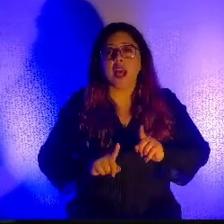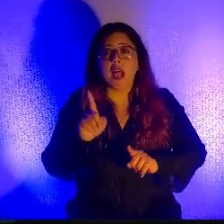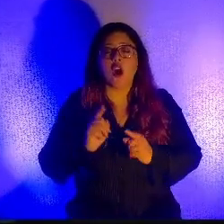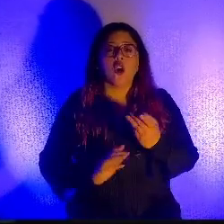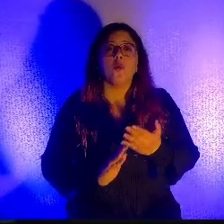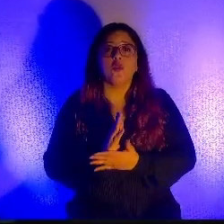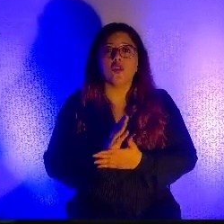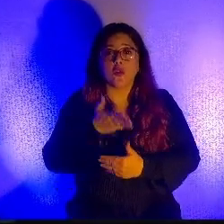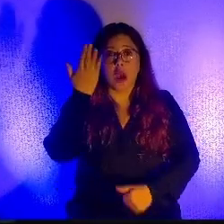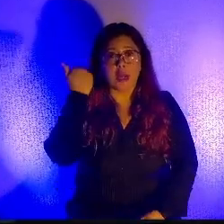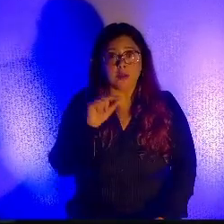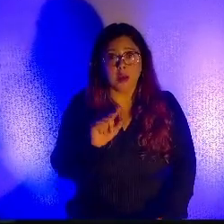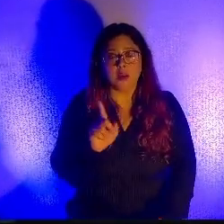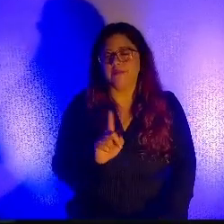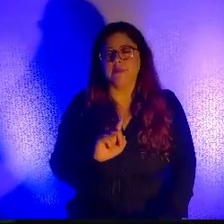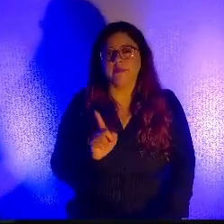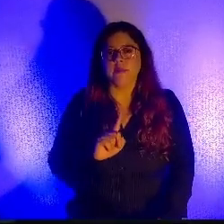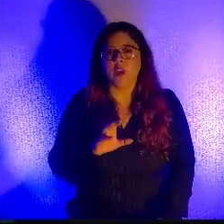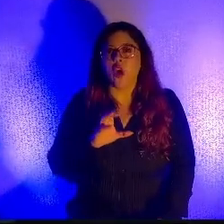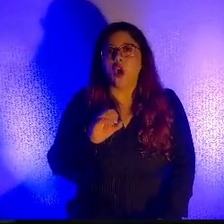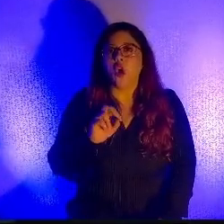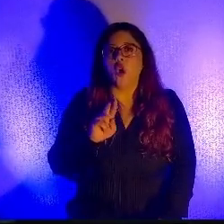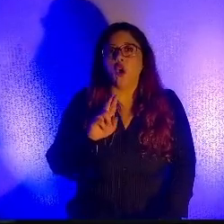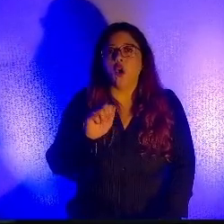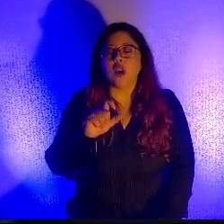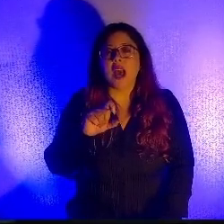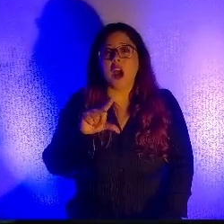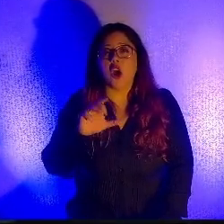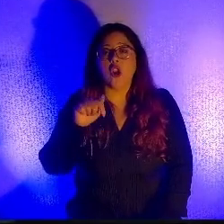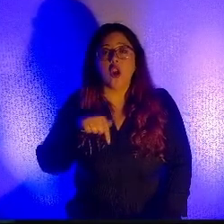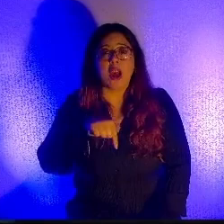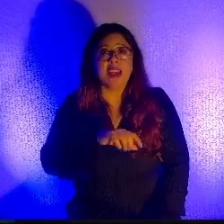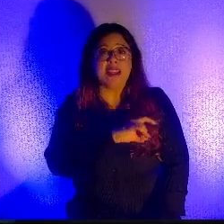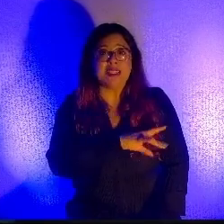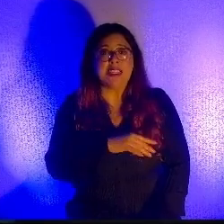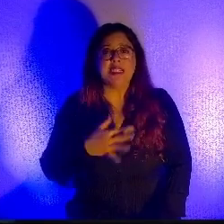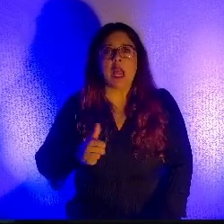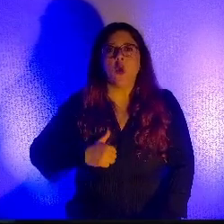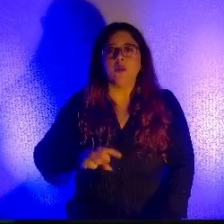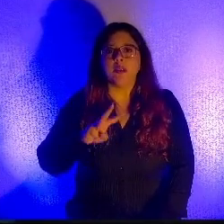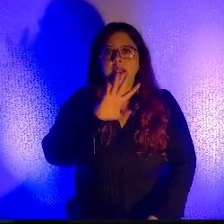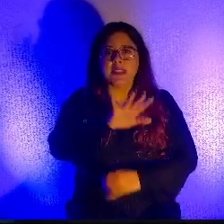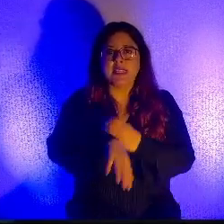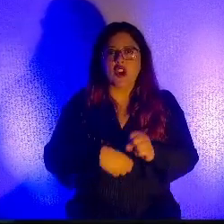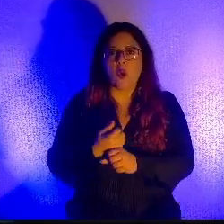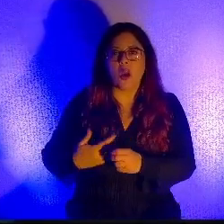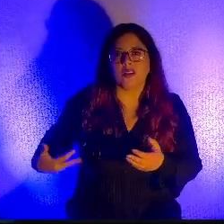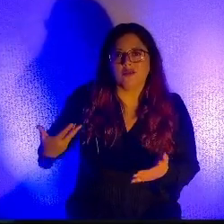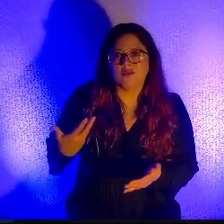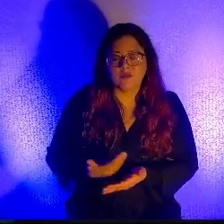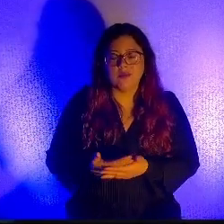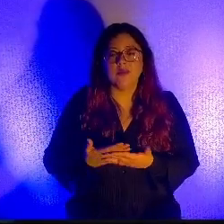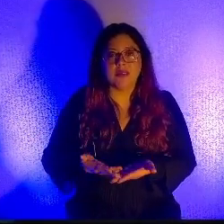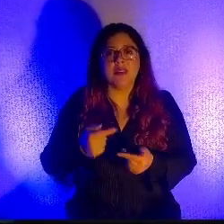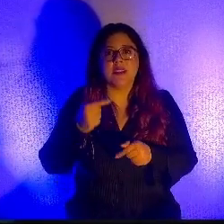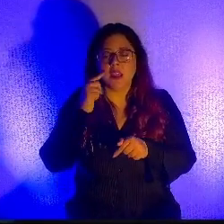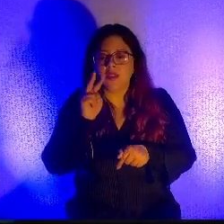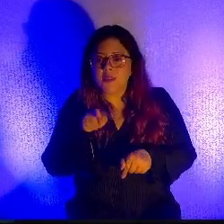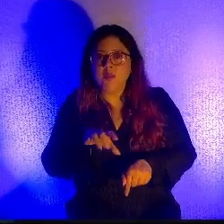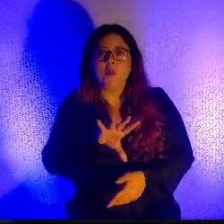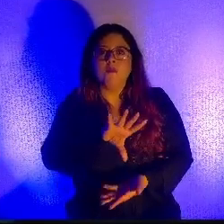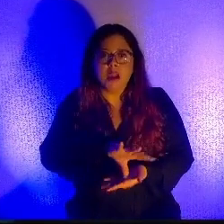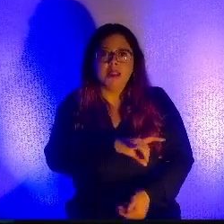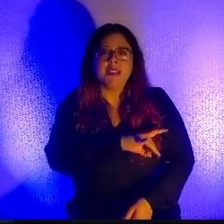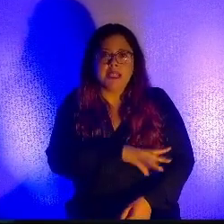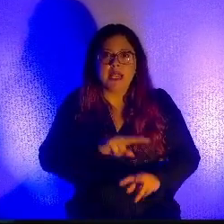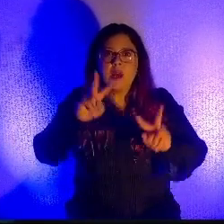empezó hace poco tiempo no oro tiene en Chile 35 años entonces para nosotros miramos a Chile en